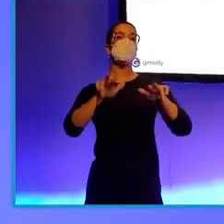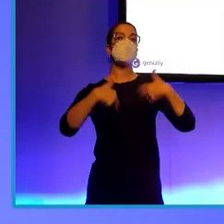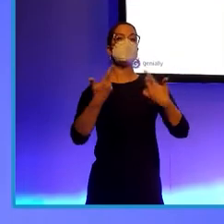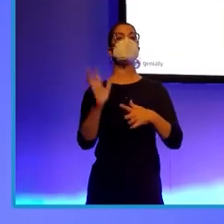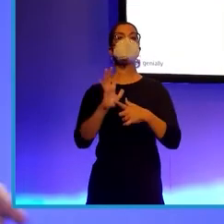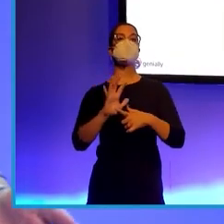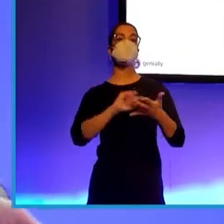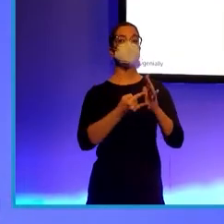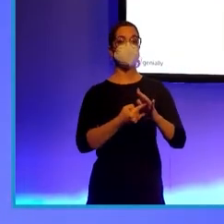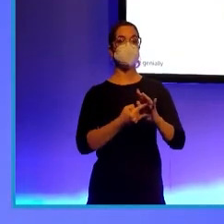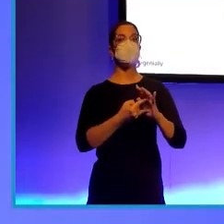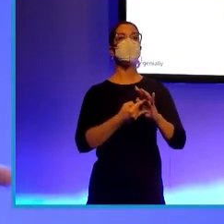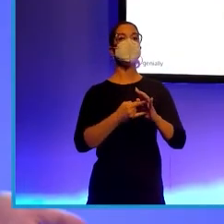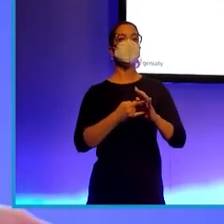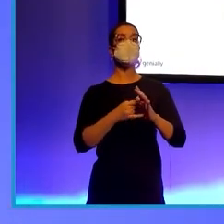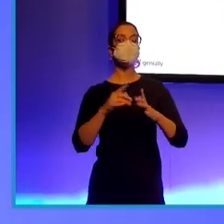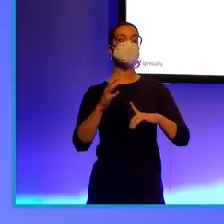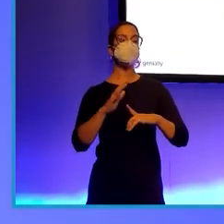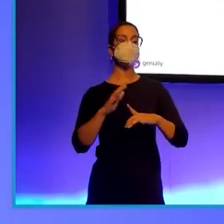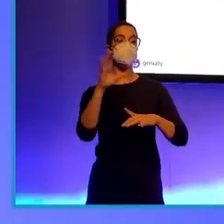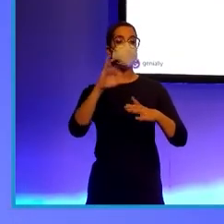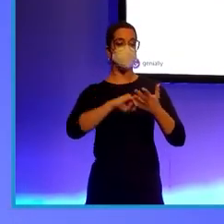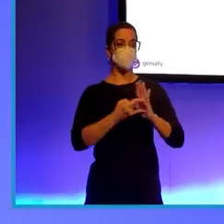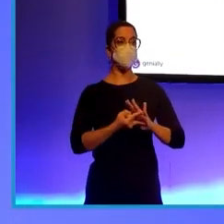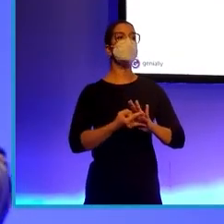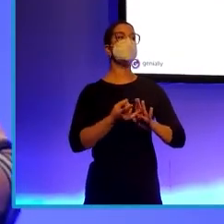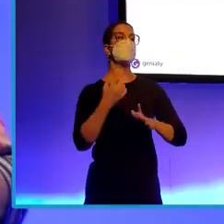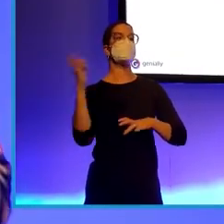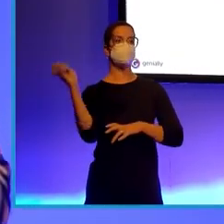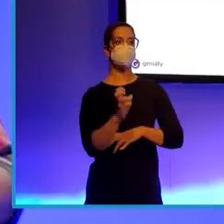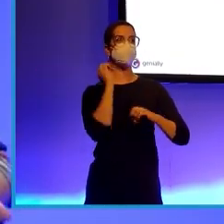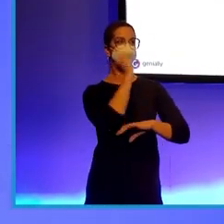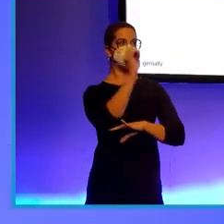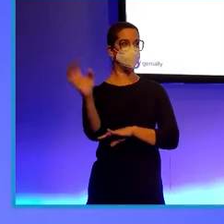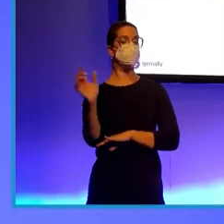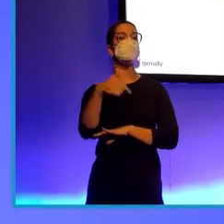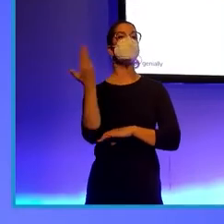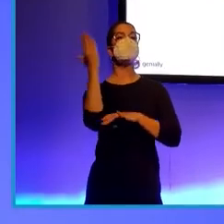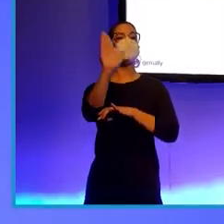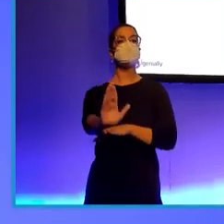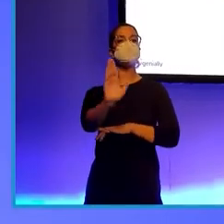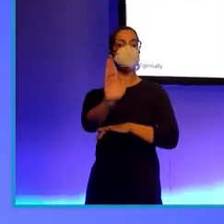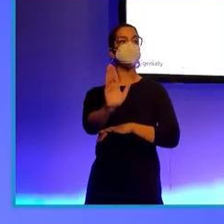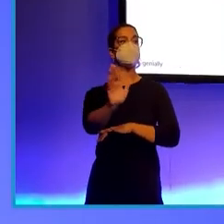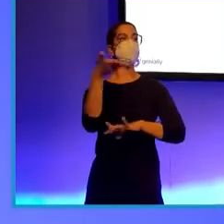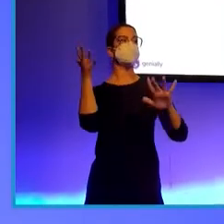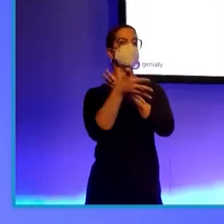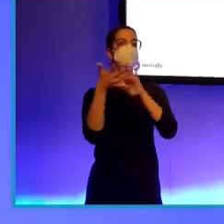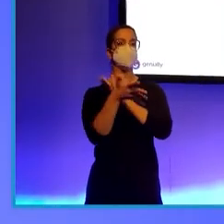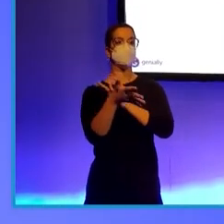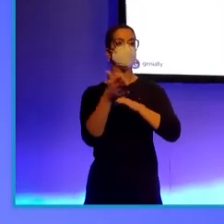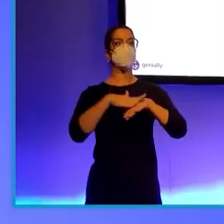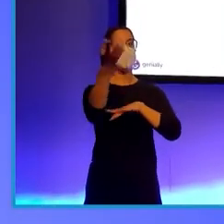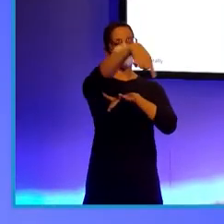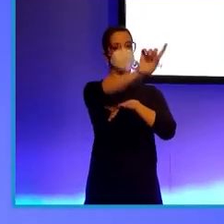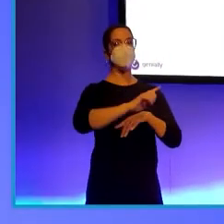tener la oportunidad de estar con ustedes y poderles explicar esta presentación que hemos hecho el proceso para ustedes